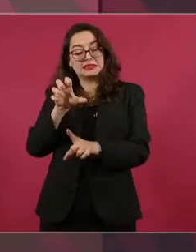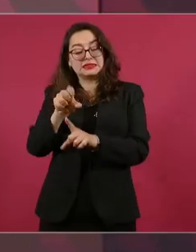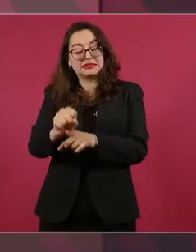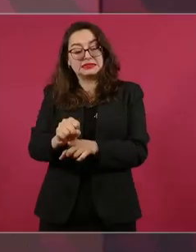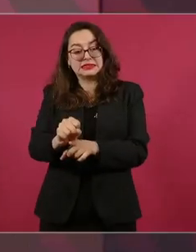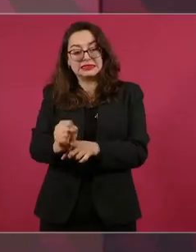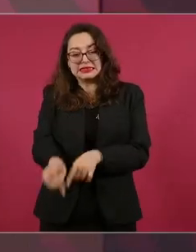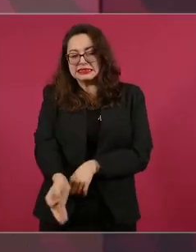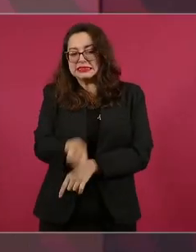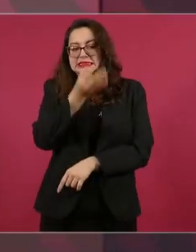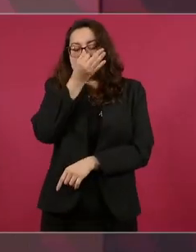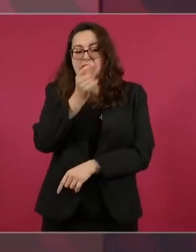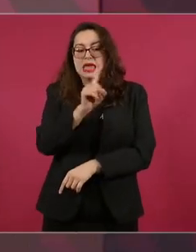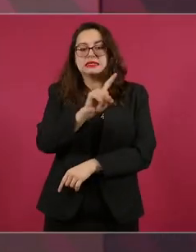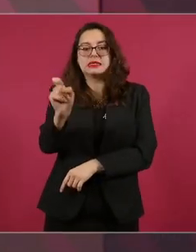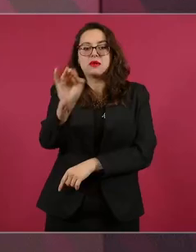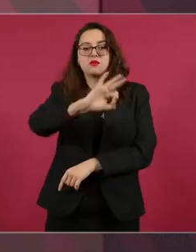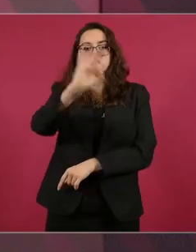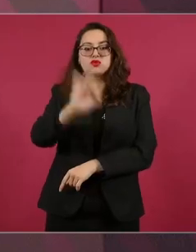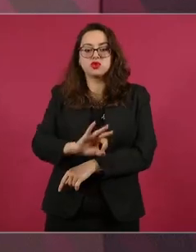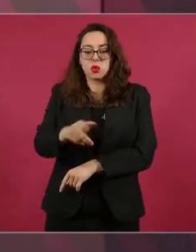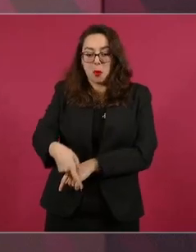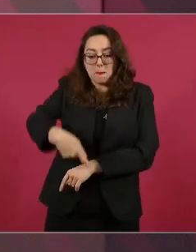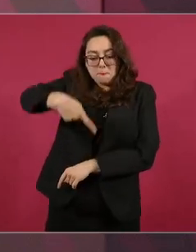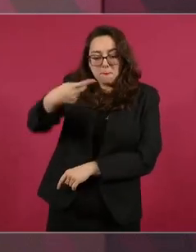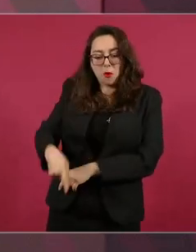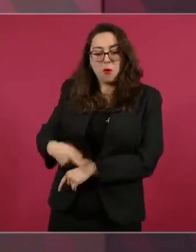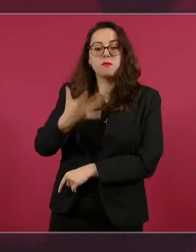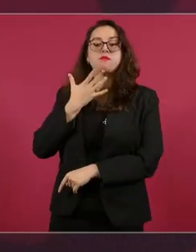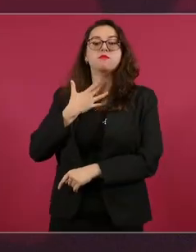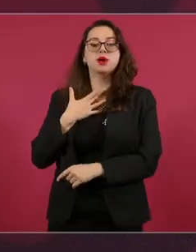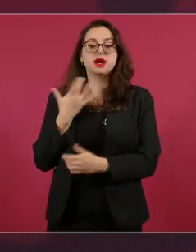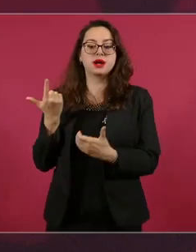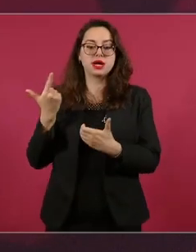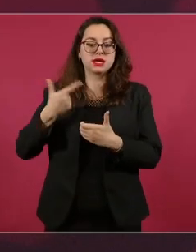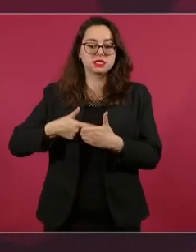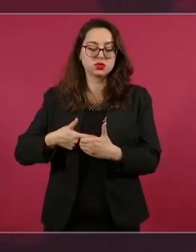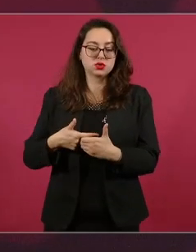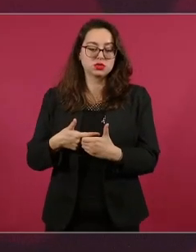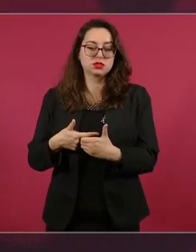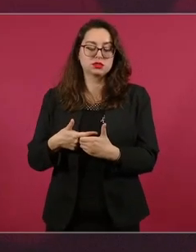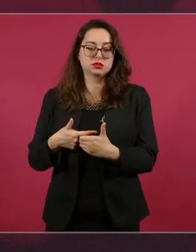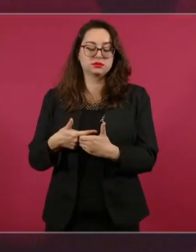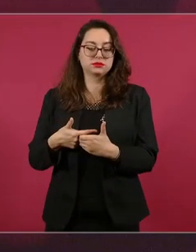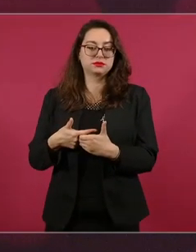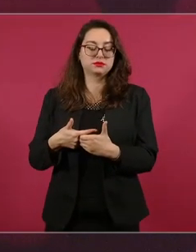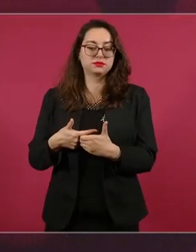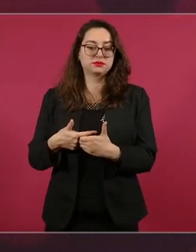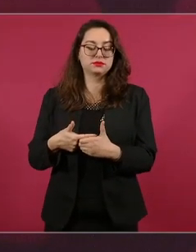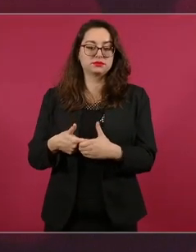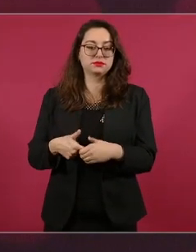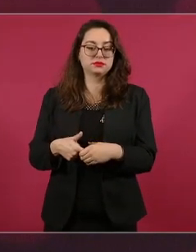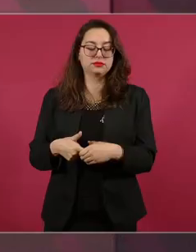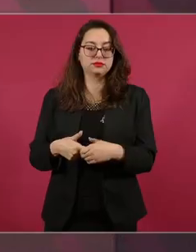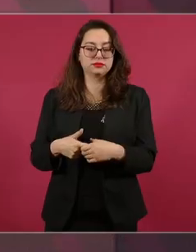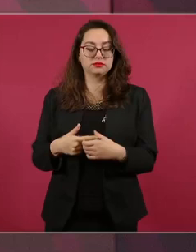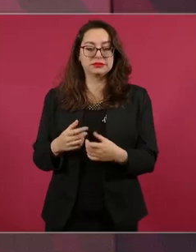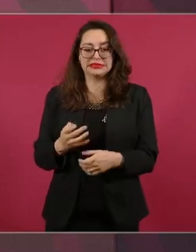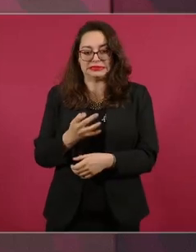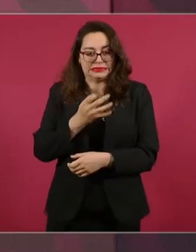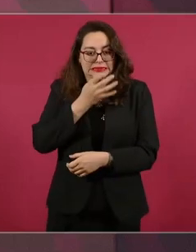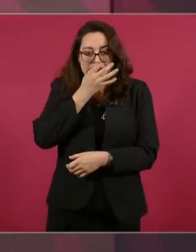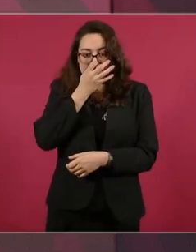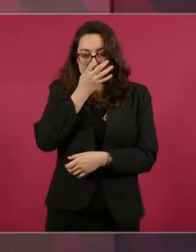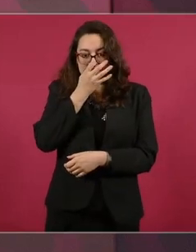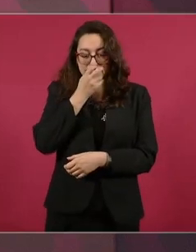siendo autosuficientes, produciendo las gasolinas en México.